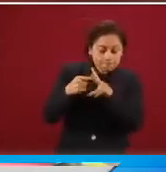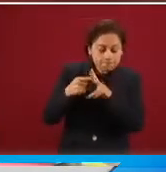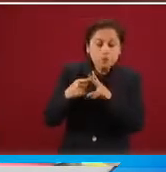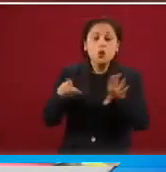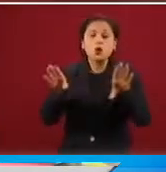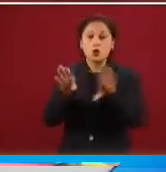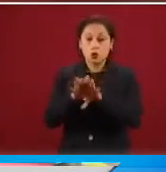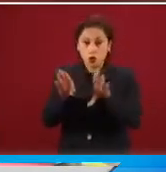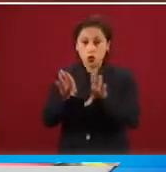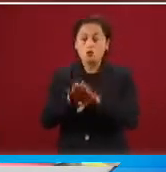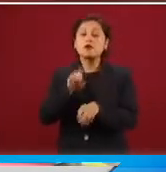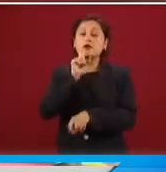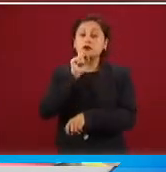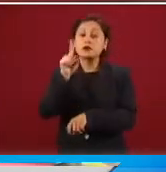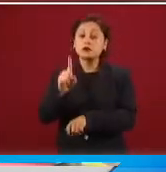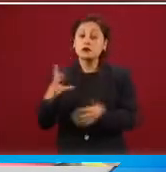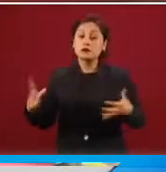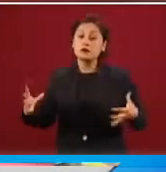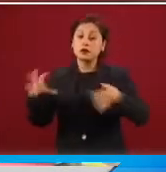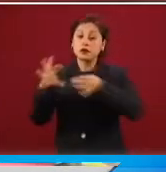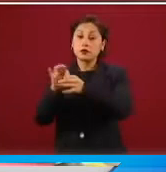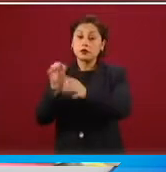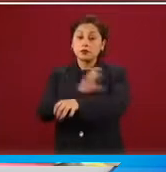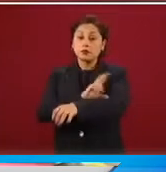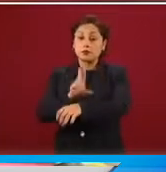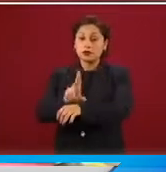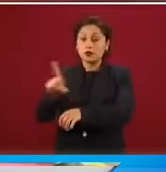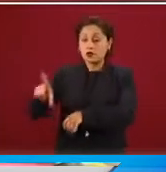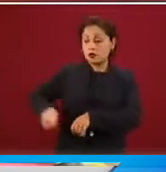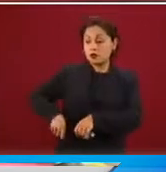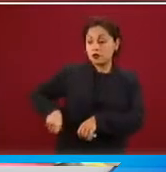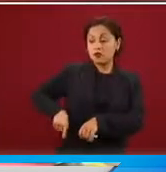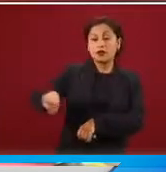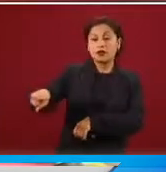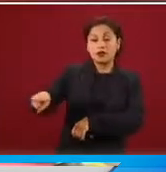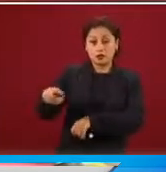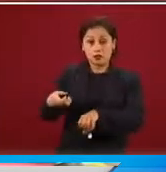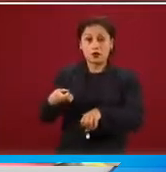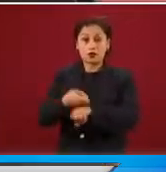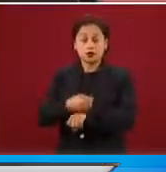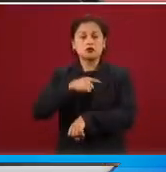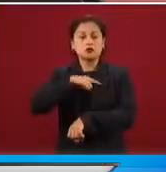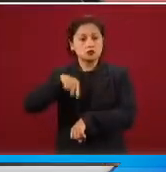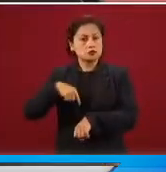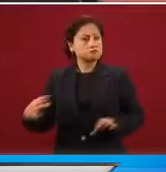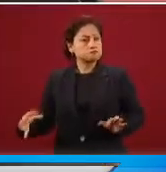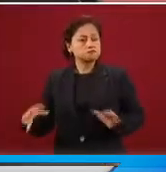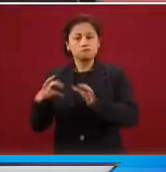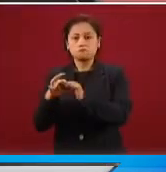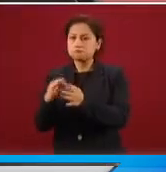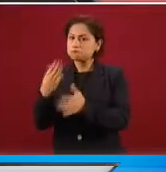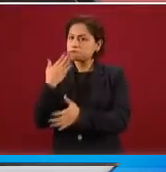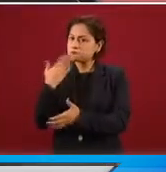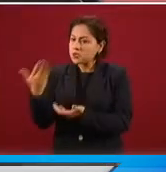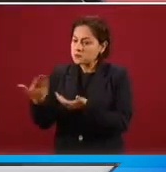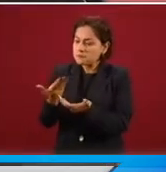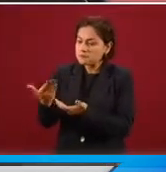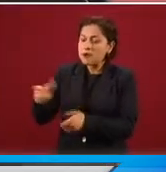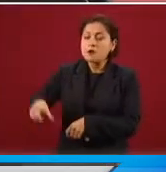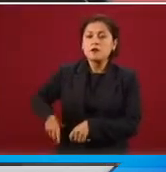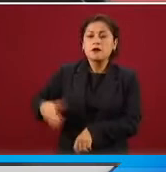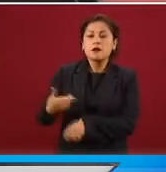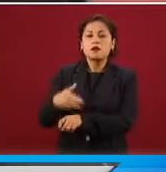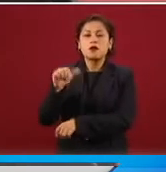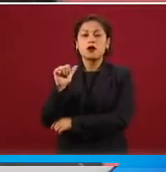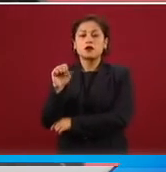Hay bandas arraigadas en la zona que se está confrontando. Resalta que solo en este estado el fin de semana pasado se concentró el 20% del total